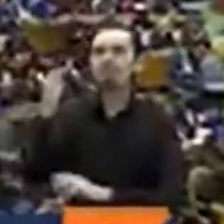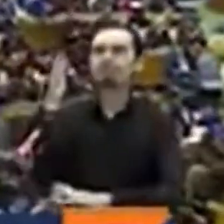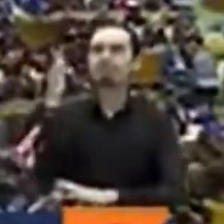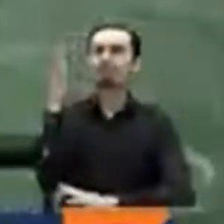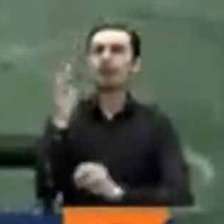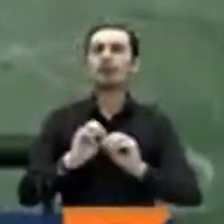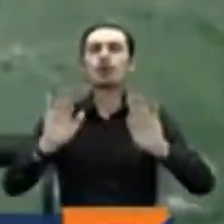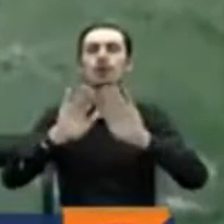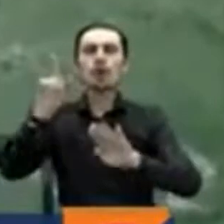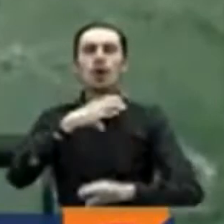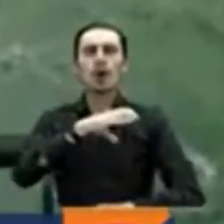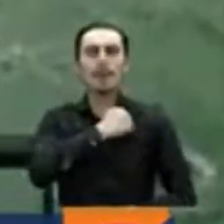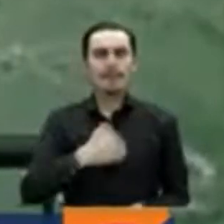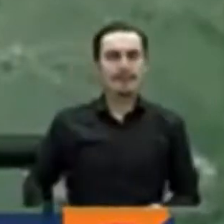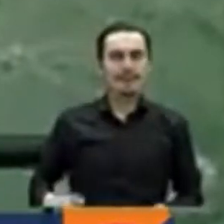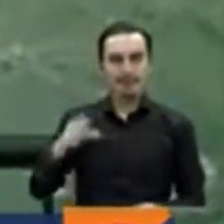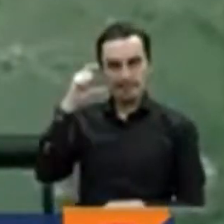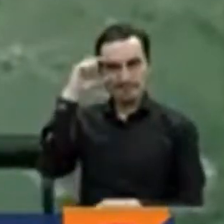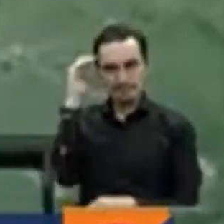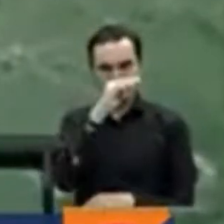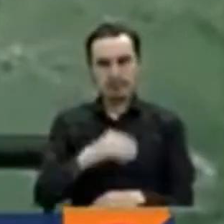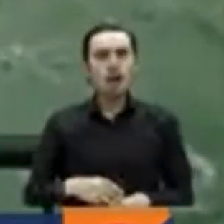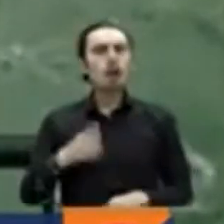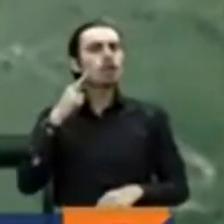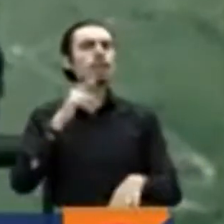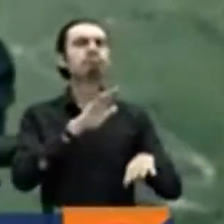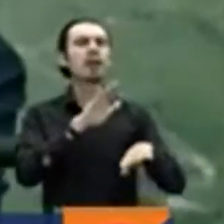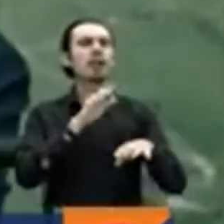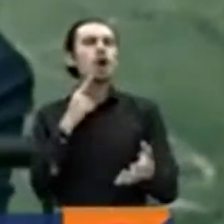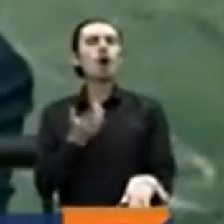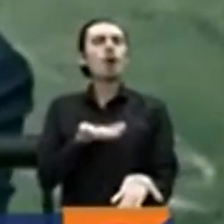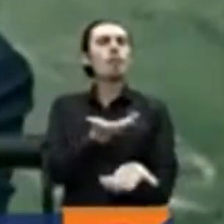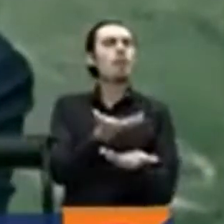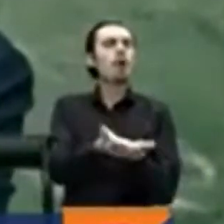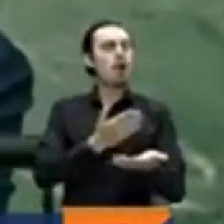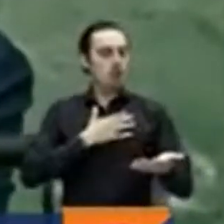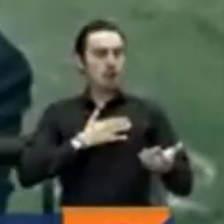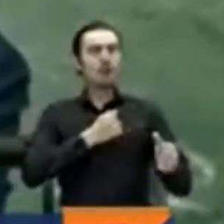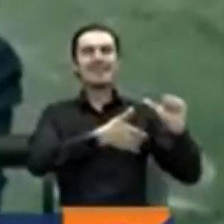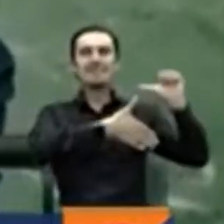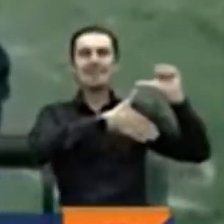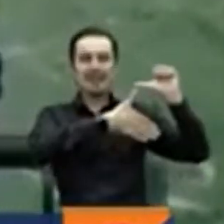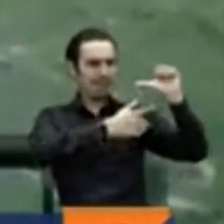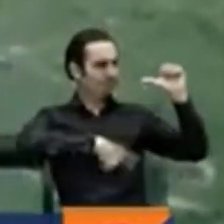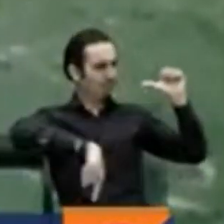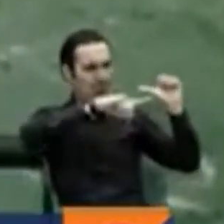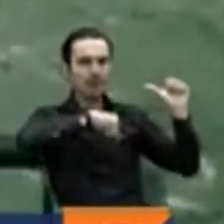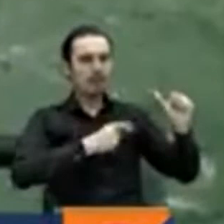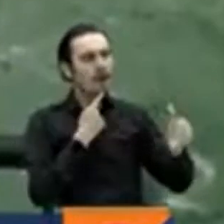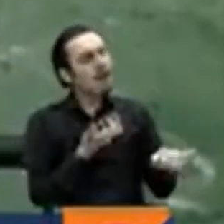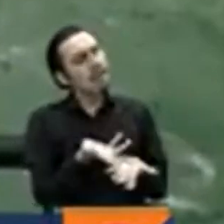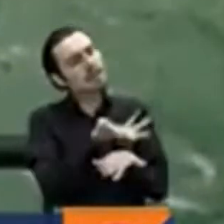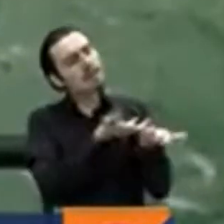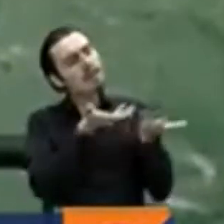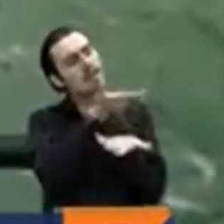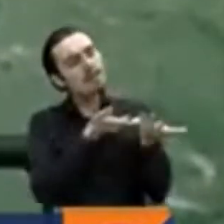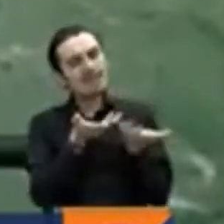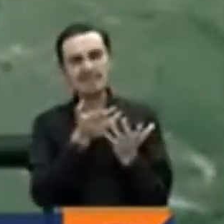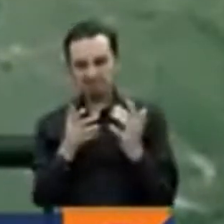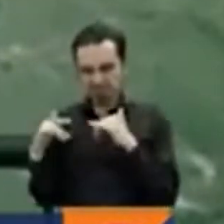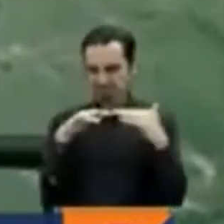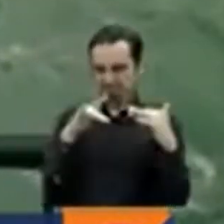en la ONU. Les propongo y los convoco en América Latina para ello, y al hogar para acabar la